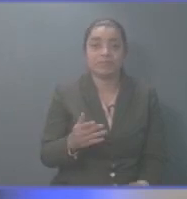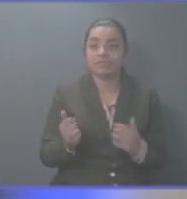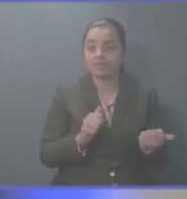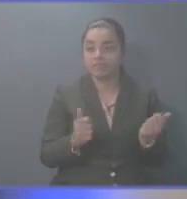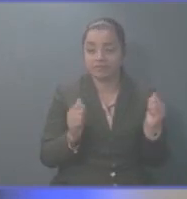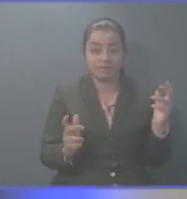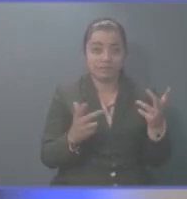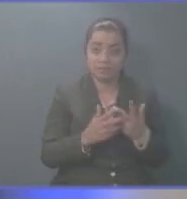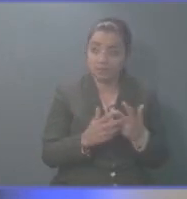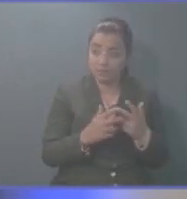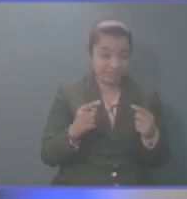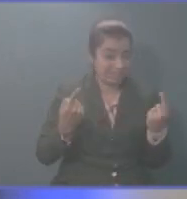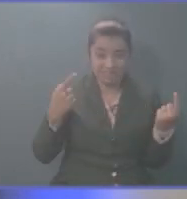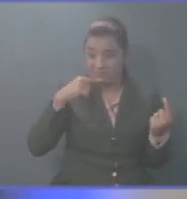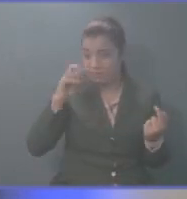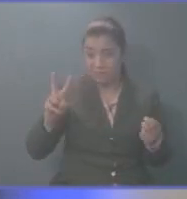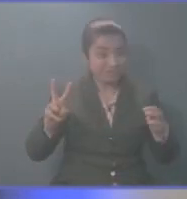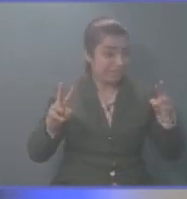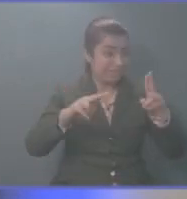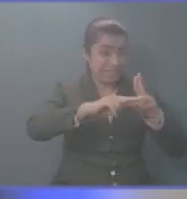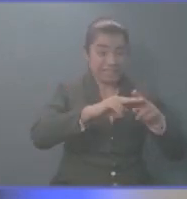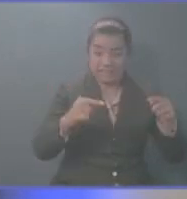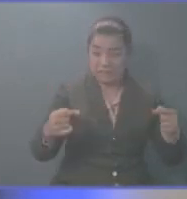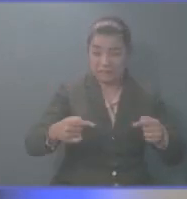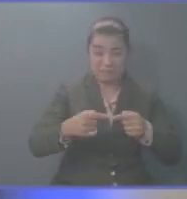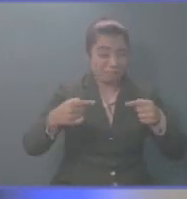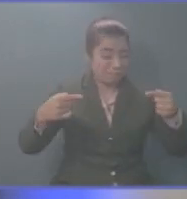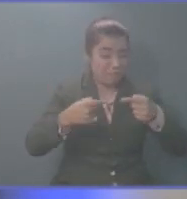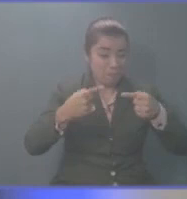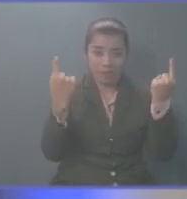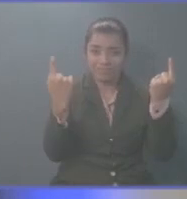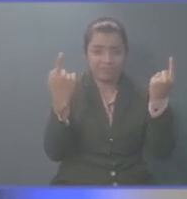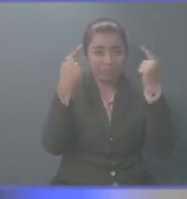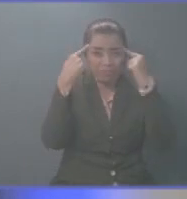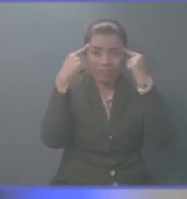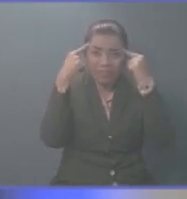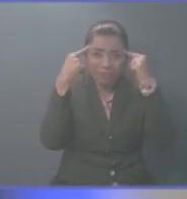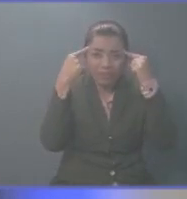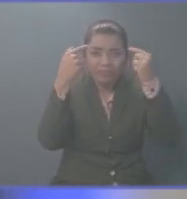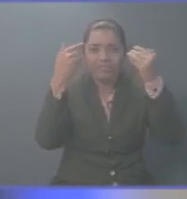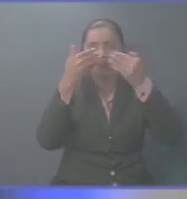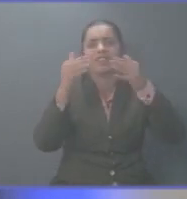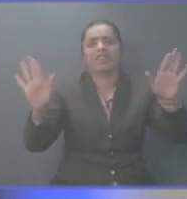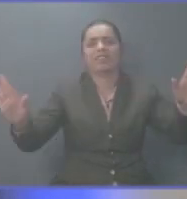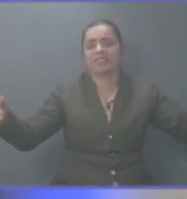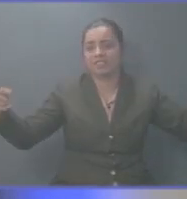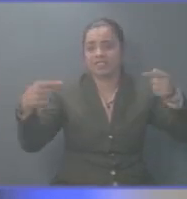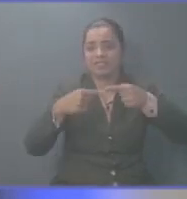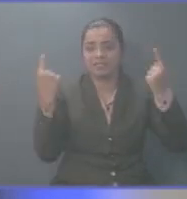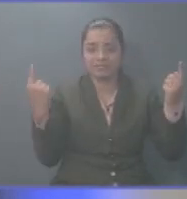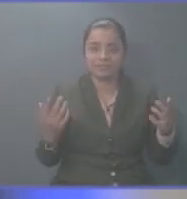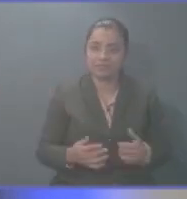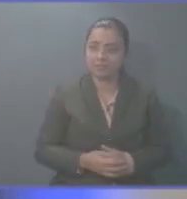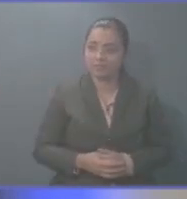diametralmente opuestos, somos como el agua y aceite que pensamos totalmente diferente y que difícilmente estamos en la misma